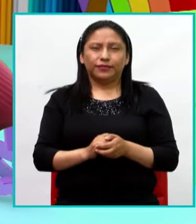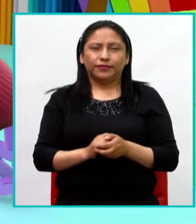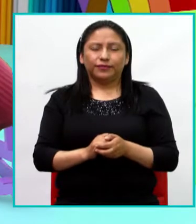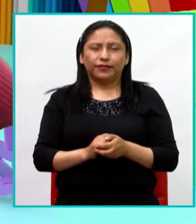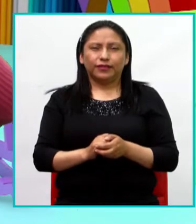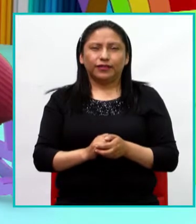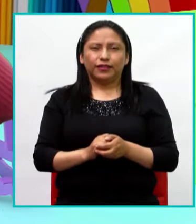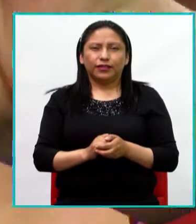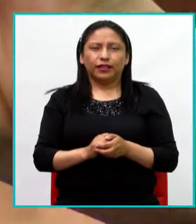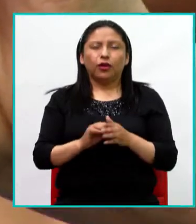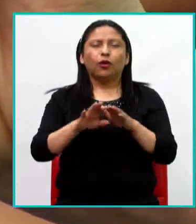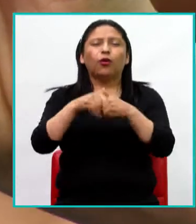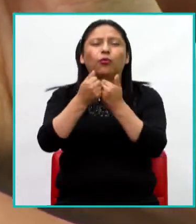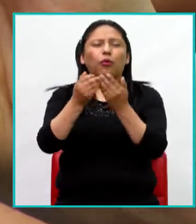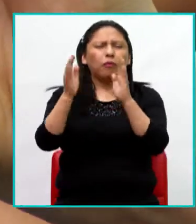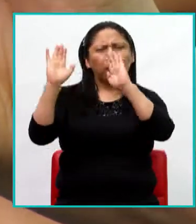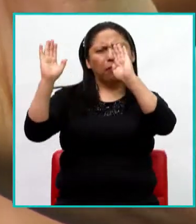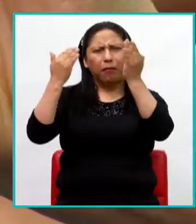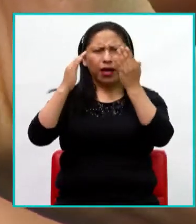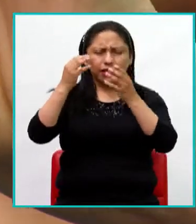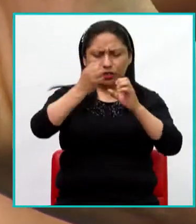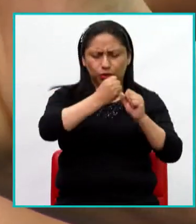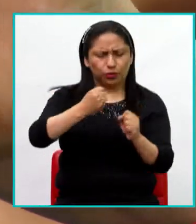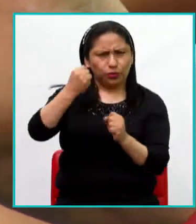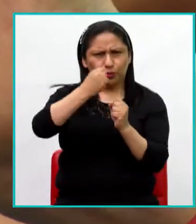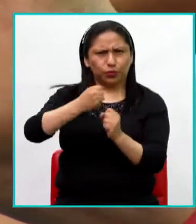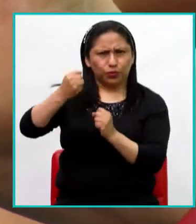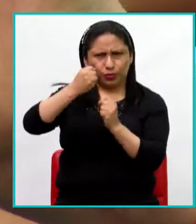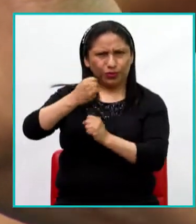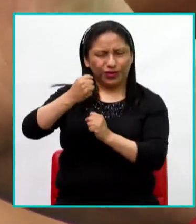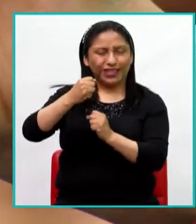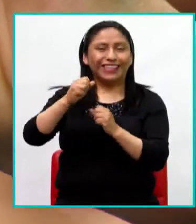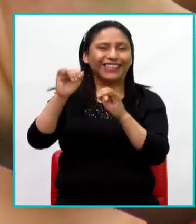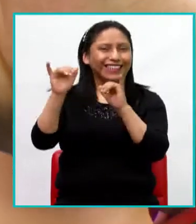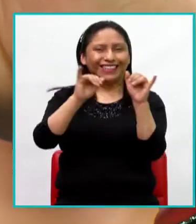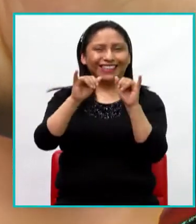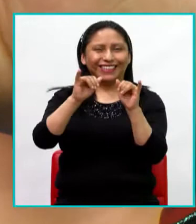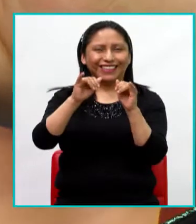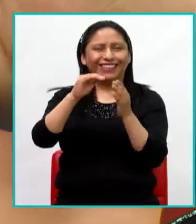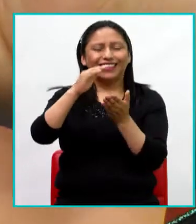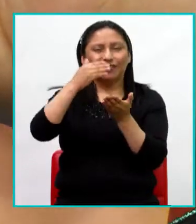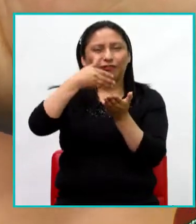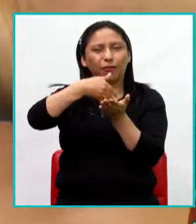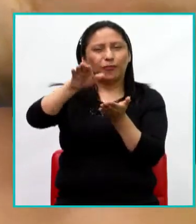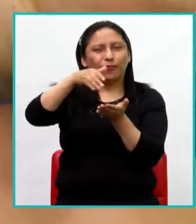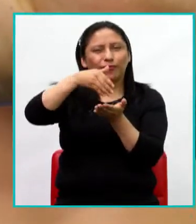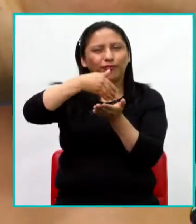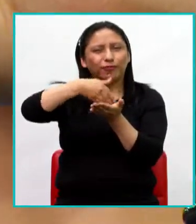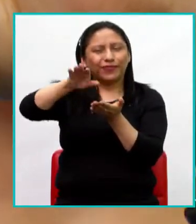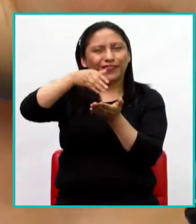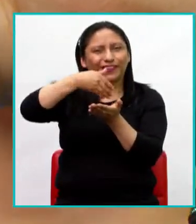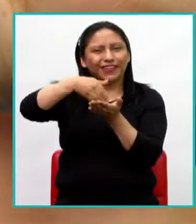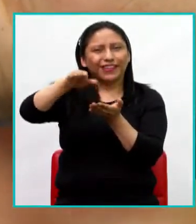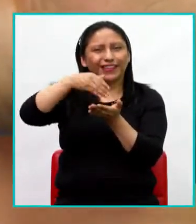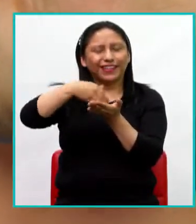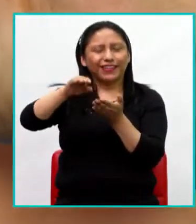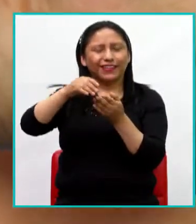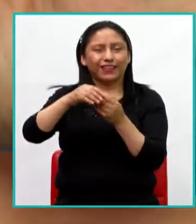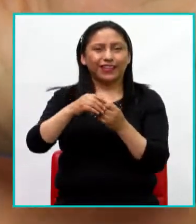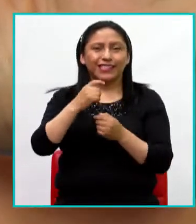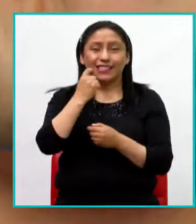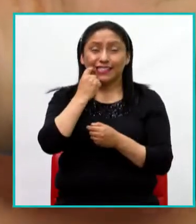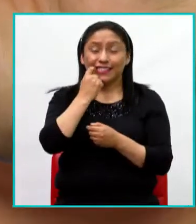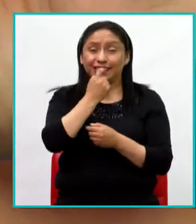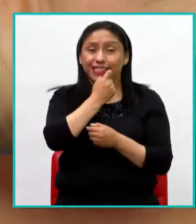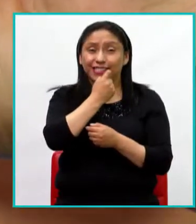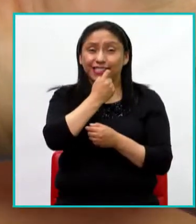haciéndolo como una escobita. ¿Alguna vez han barrido? Pues tenemos que hacerlo así. Vamos a barrer nuestros dientecitos